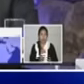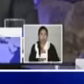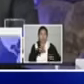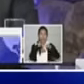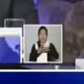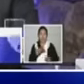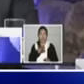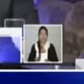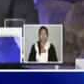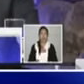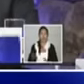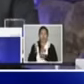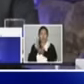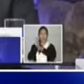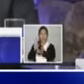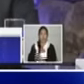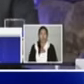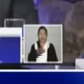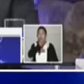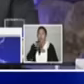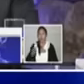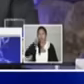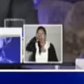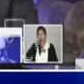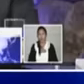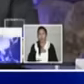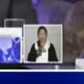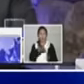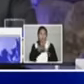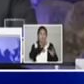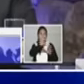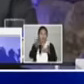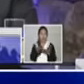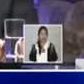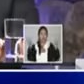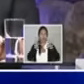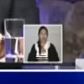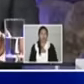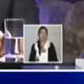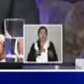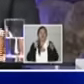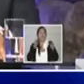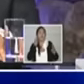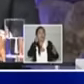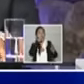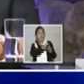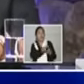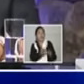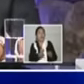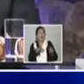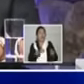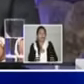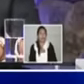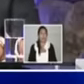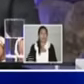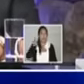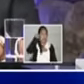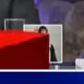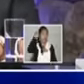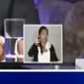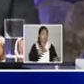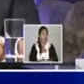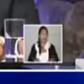breve resumen de lo que se ha dicho en economía. Lo que se ha planteado